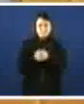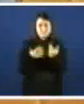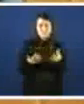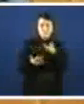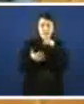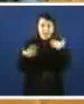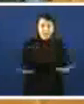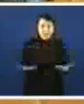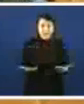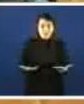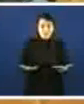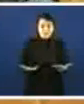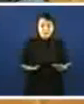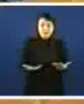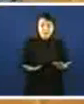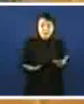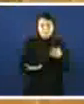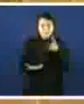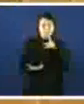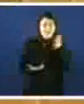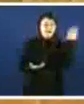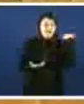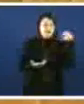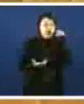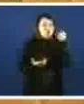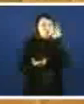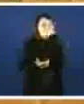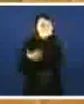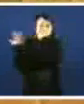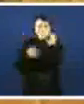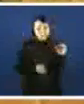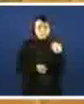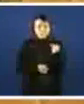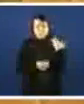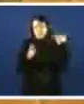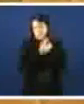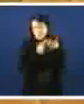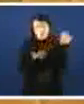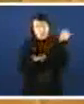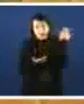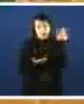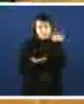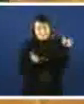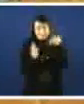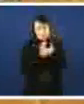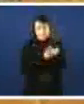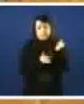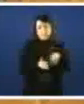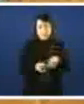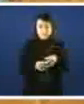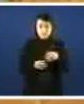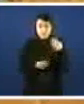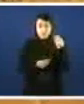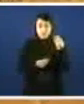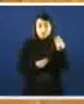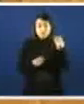que a diferencia de hai, por exemplo, pois nos anos 90, como xa dixen unha ocasión aquí, cando un vai consultar o día de sesión, resulta que o debate